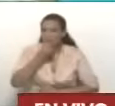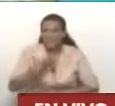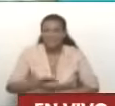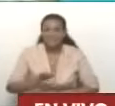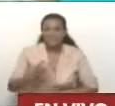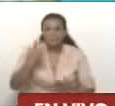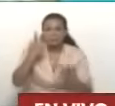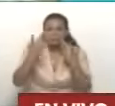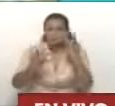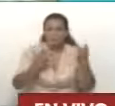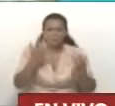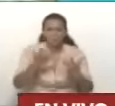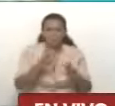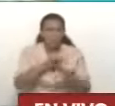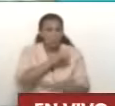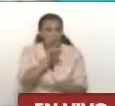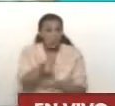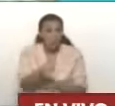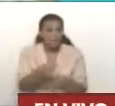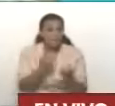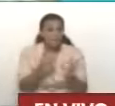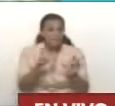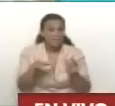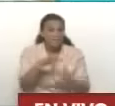Verdaderamente, toda su potencialidad